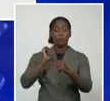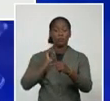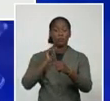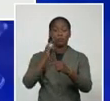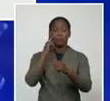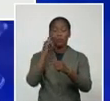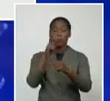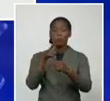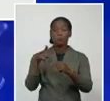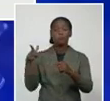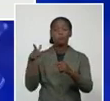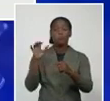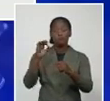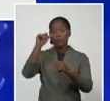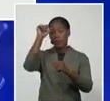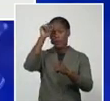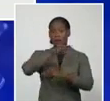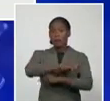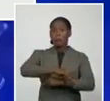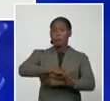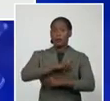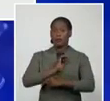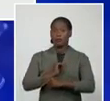ayer. Estamos hablando de